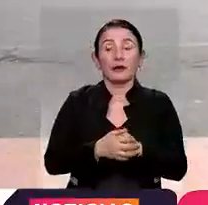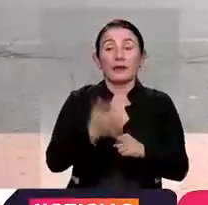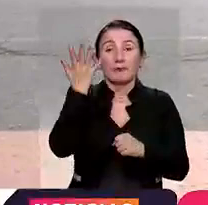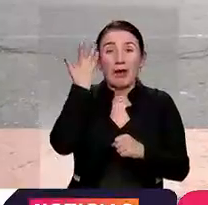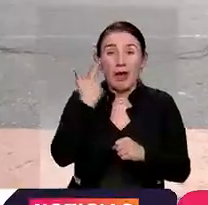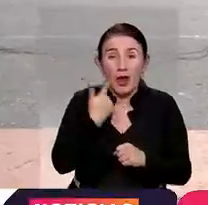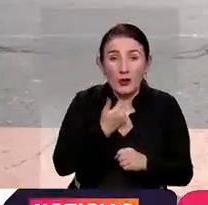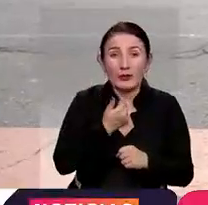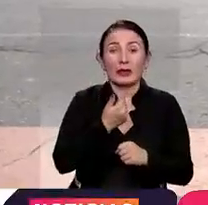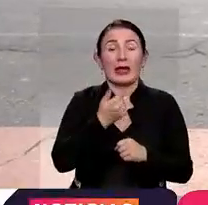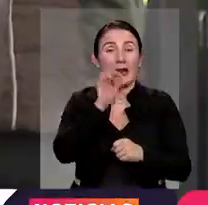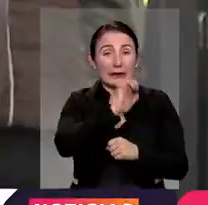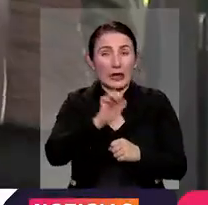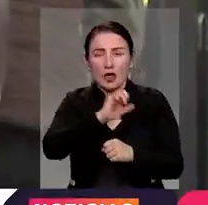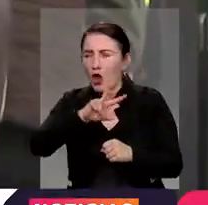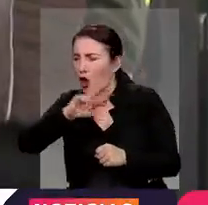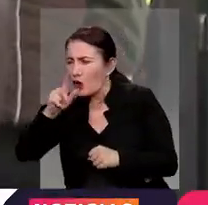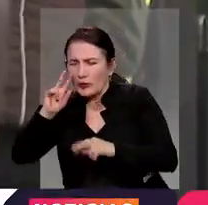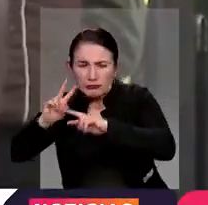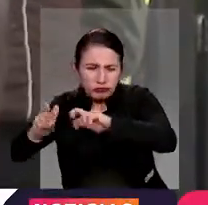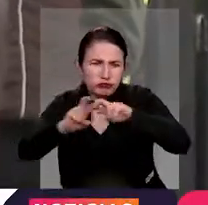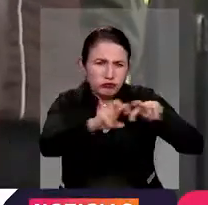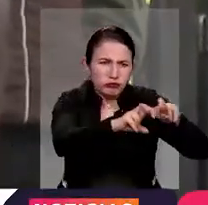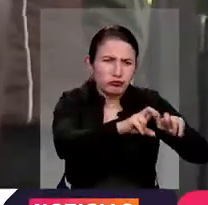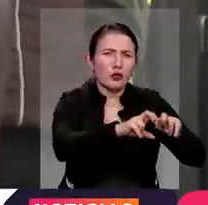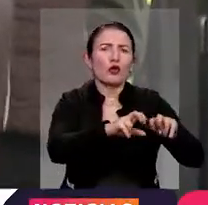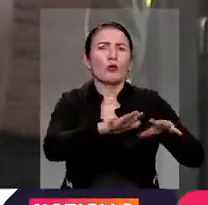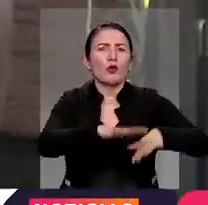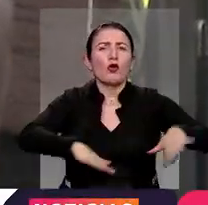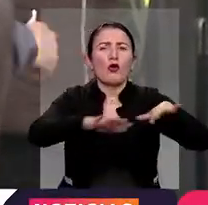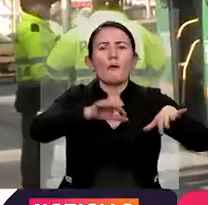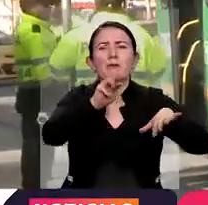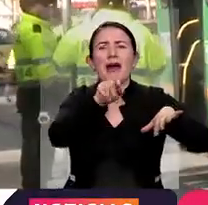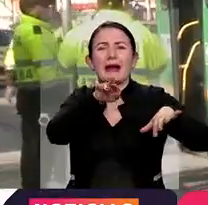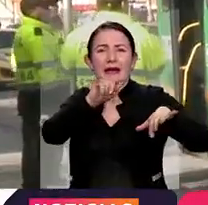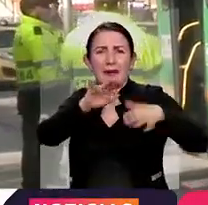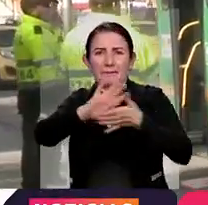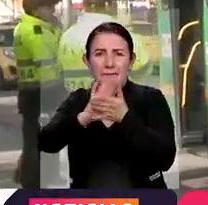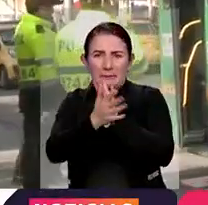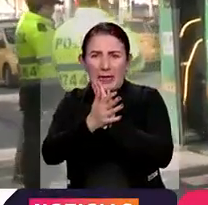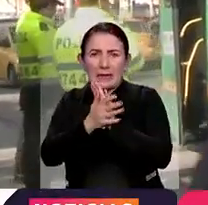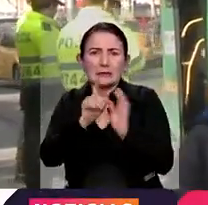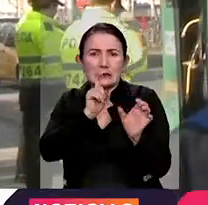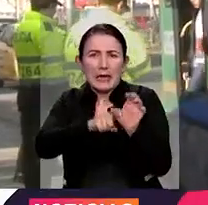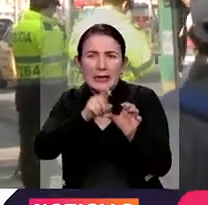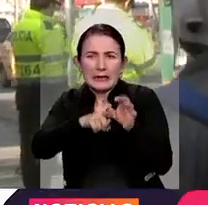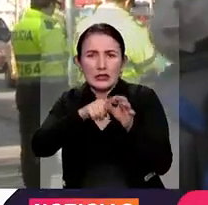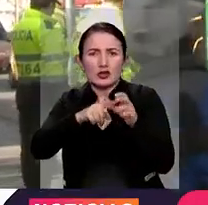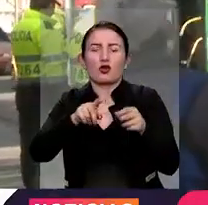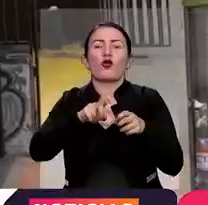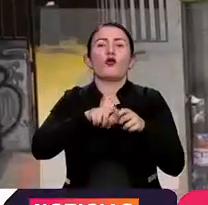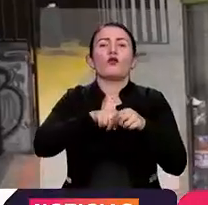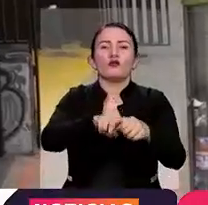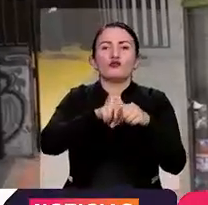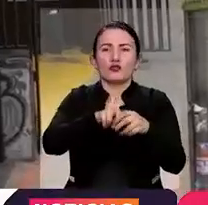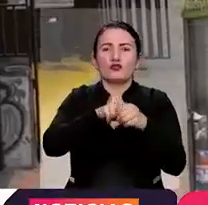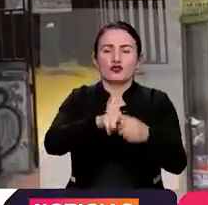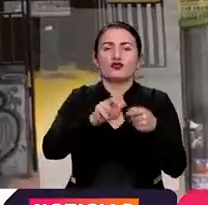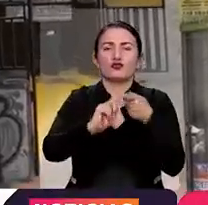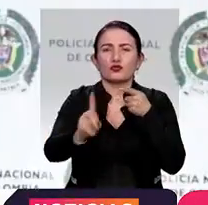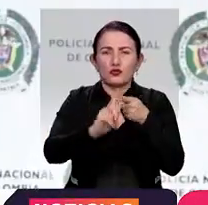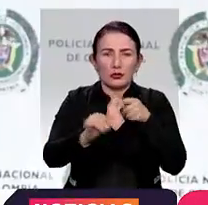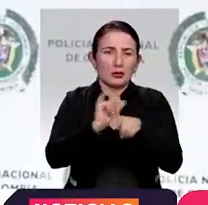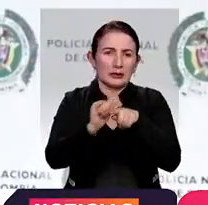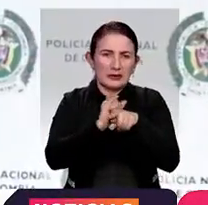las autoridades han realizado otros operativos en sectores como María Paz y registro a buses de transporte público, lo que ha reducido en 38% el